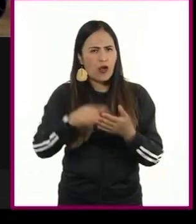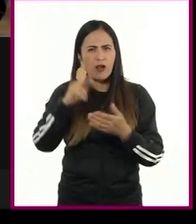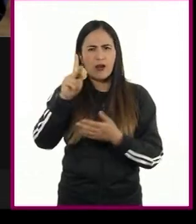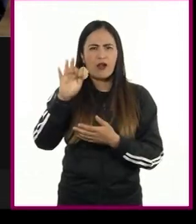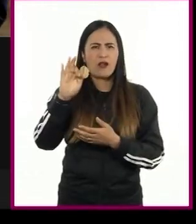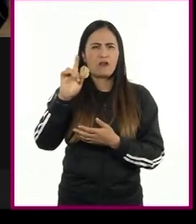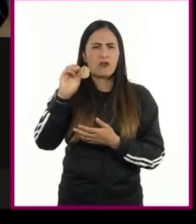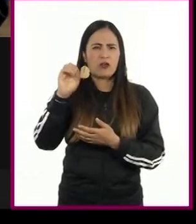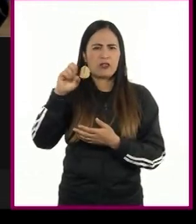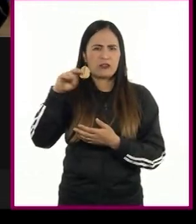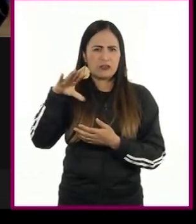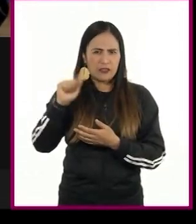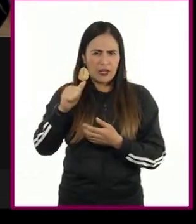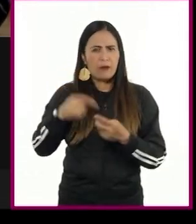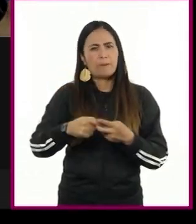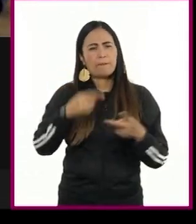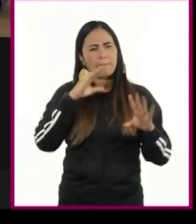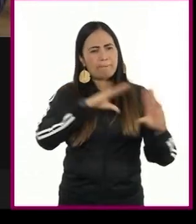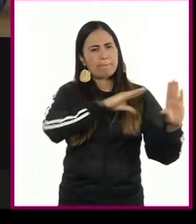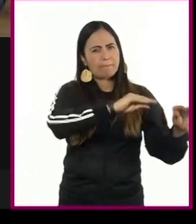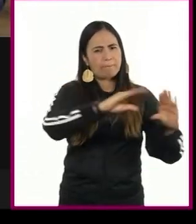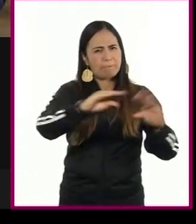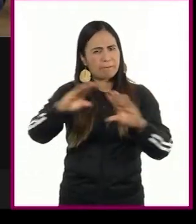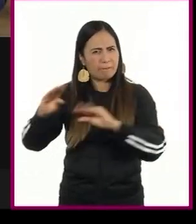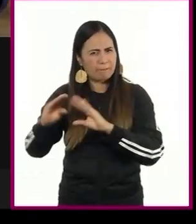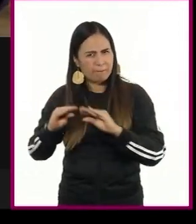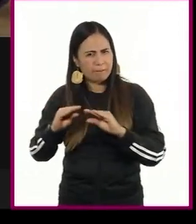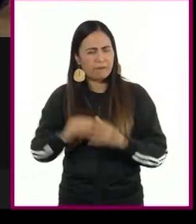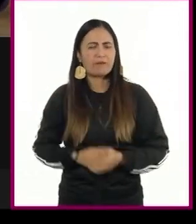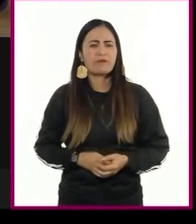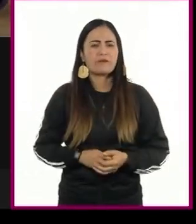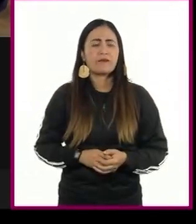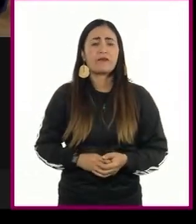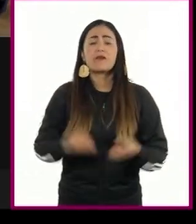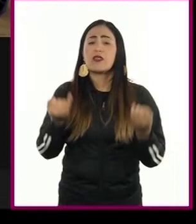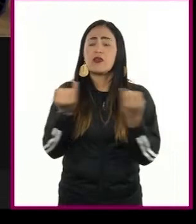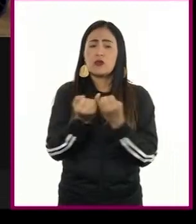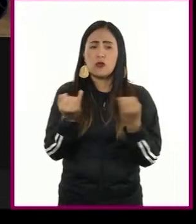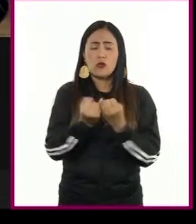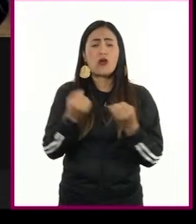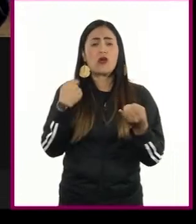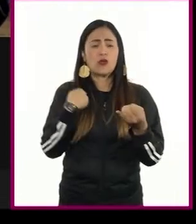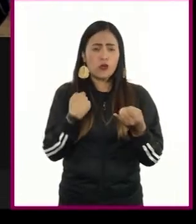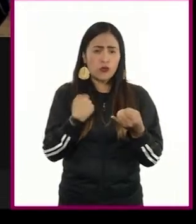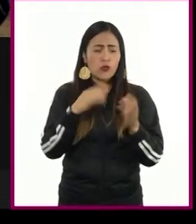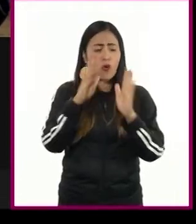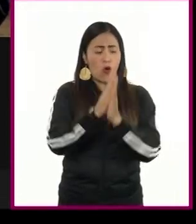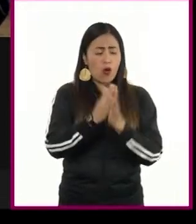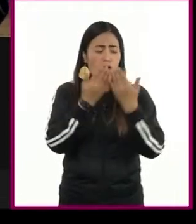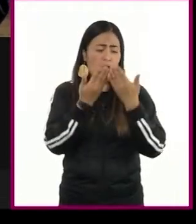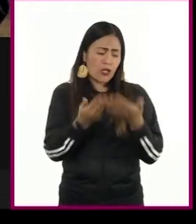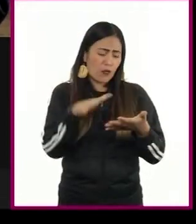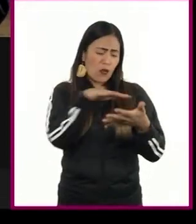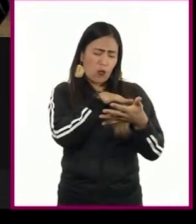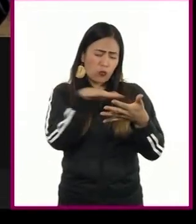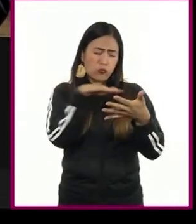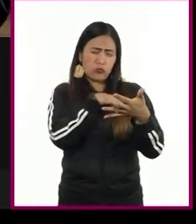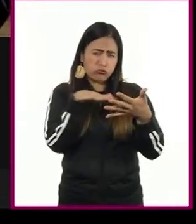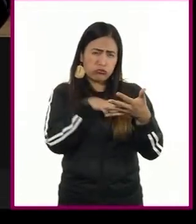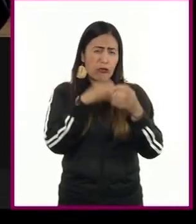Florencia, en la llamada Flor del Mundo. Tuve la oportunidad de leer textos sobre las